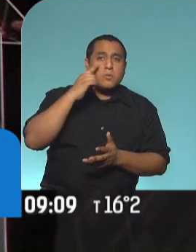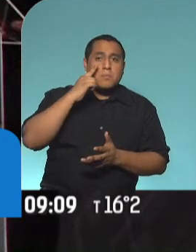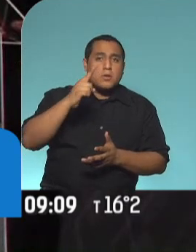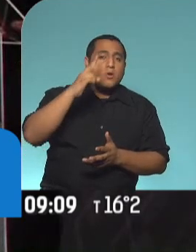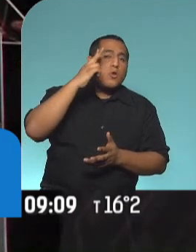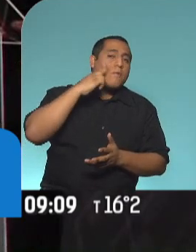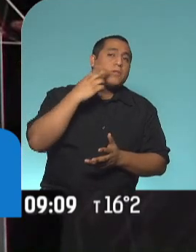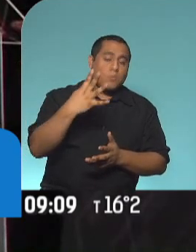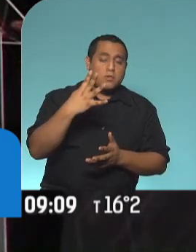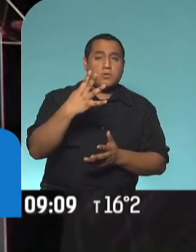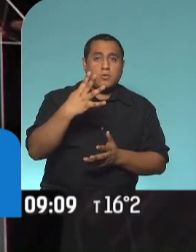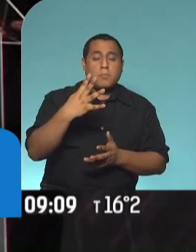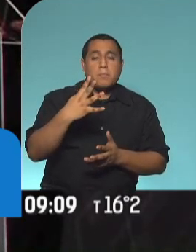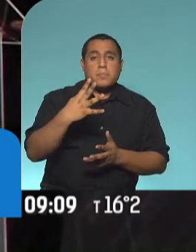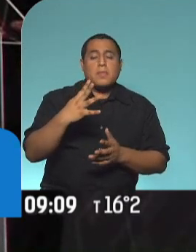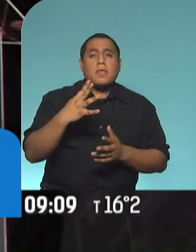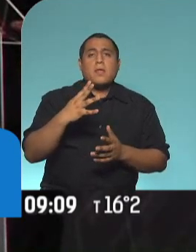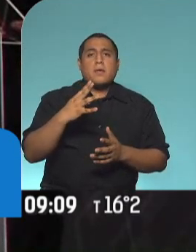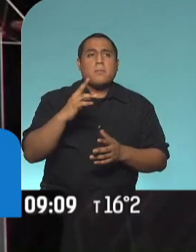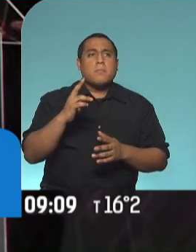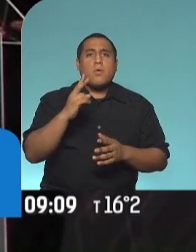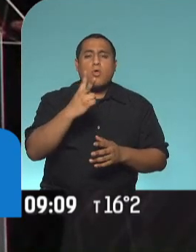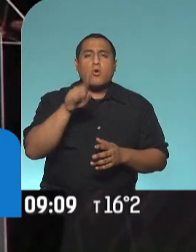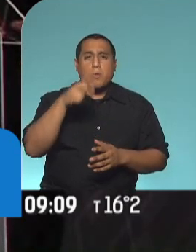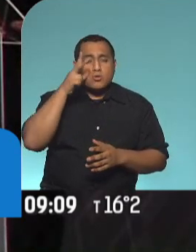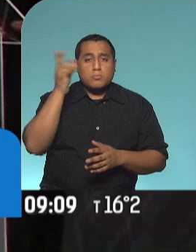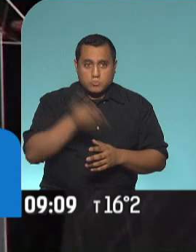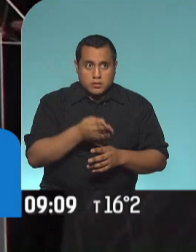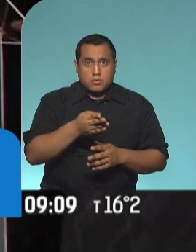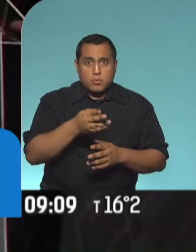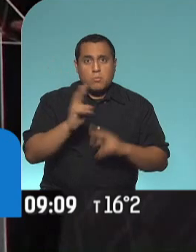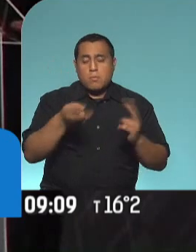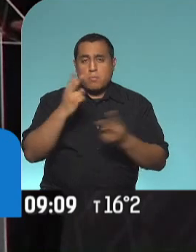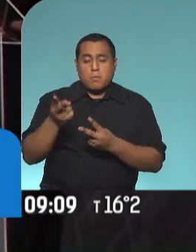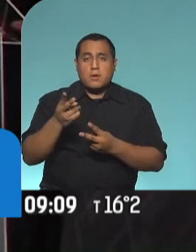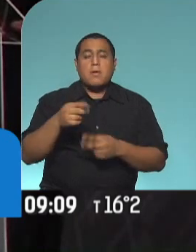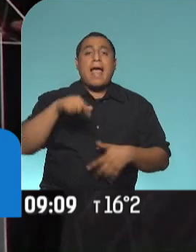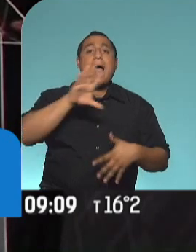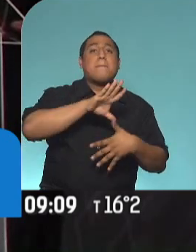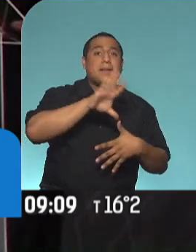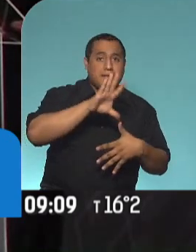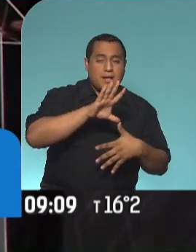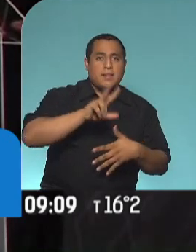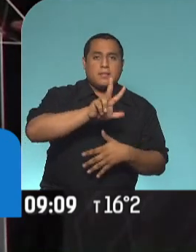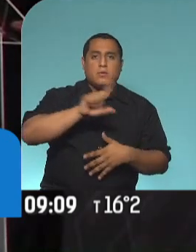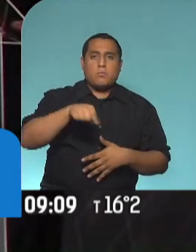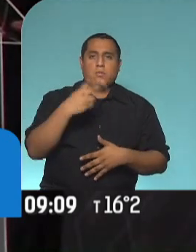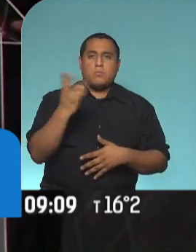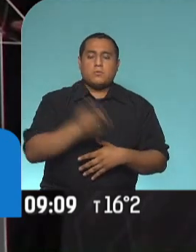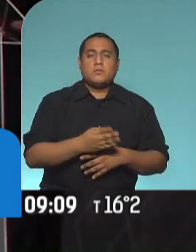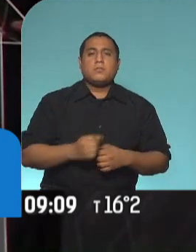18.800.094 casos, la tasa de letalidad global es del 2,8% y nuestro continente americano del